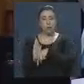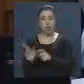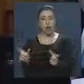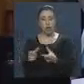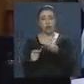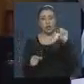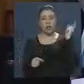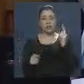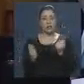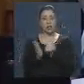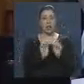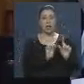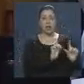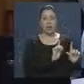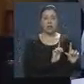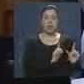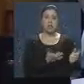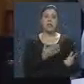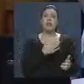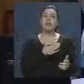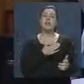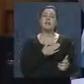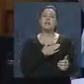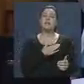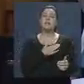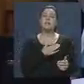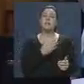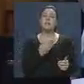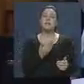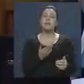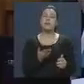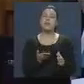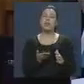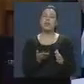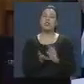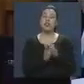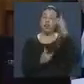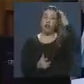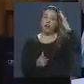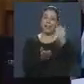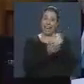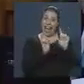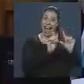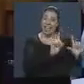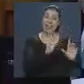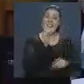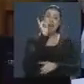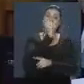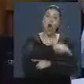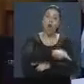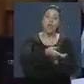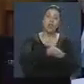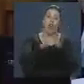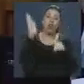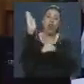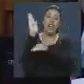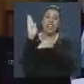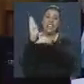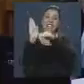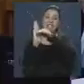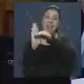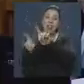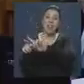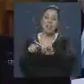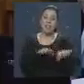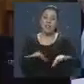Comisión Nacional de Acreditación, buscando ciertamente que toda la acreditación sea obligatoria en todos los niveles, en